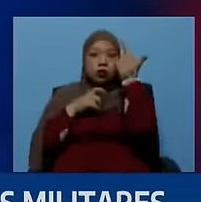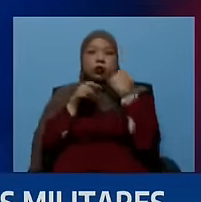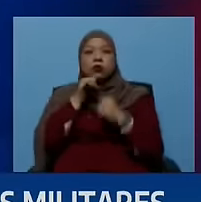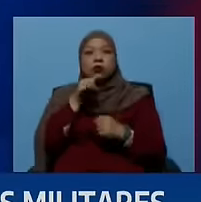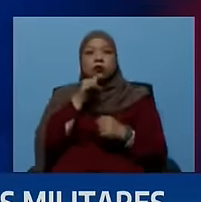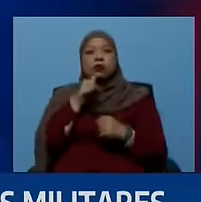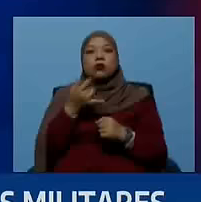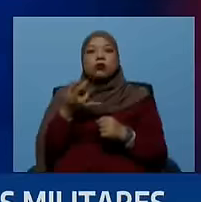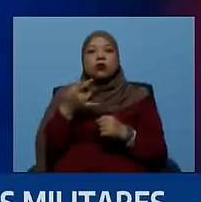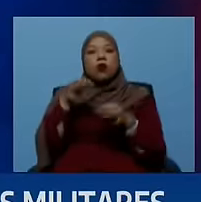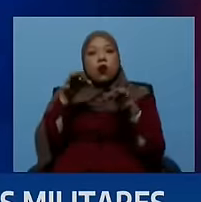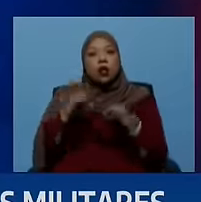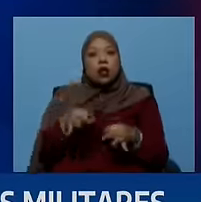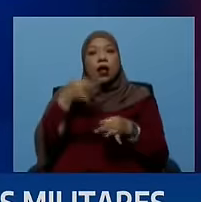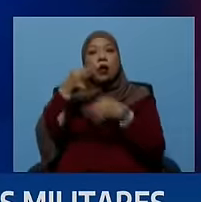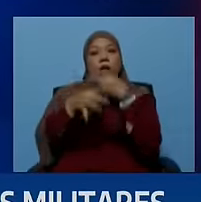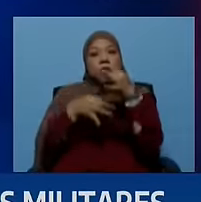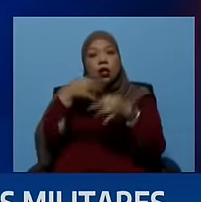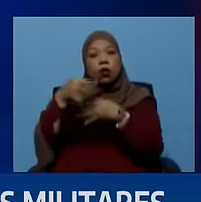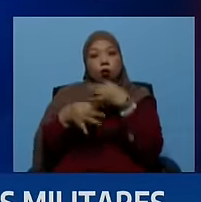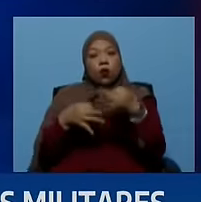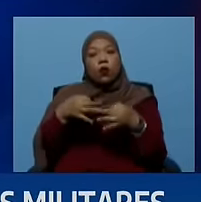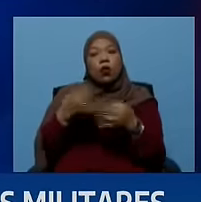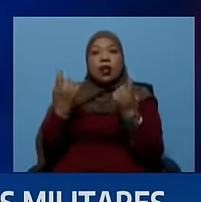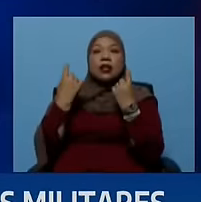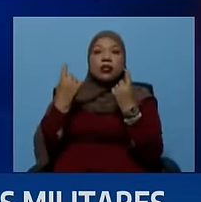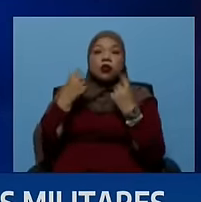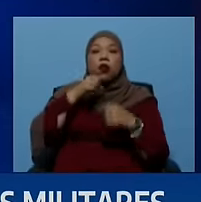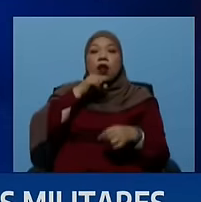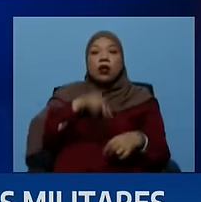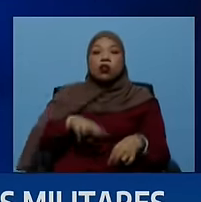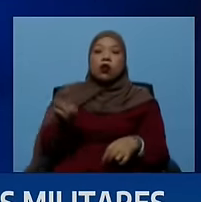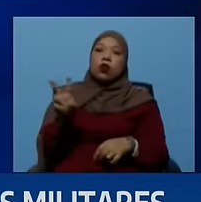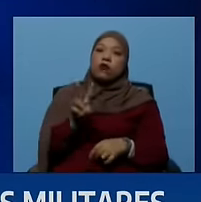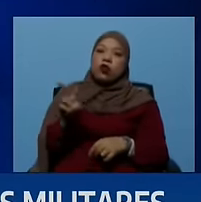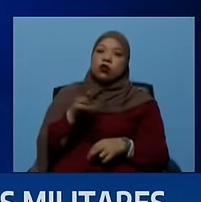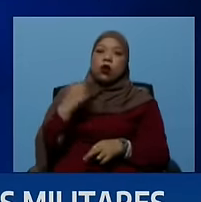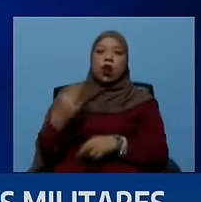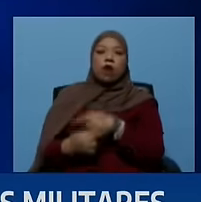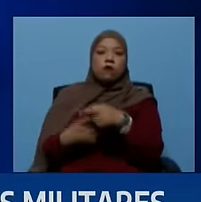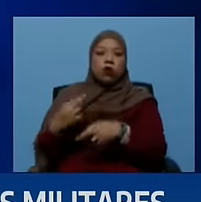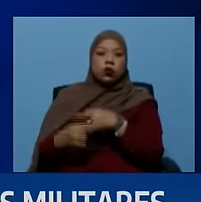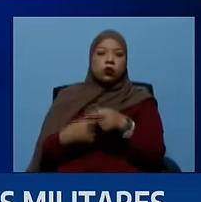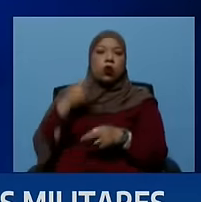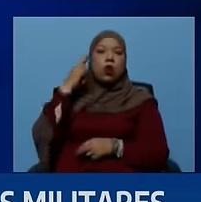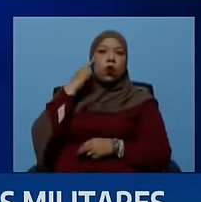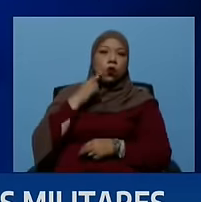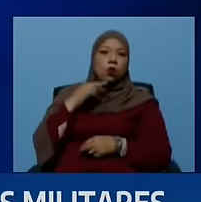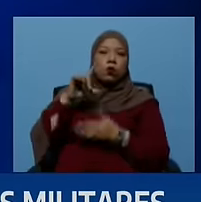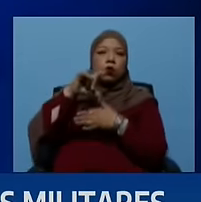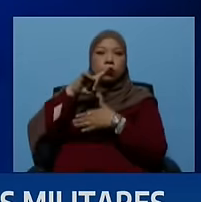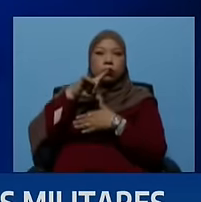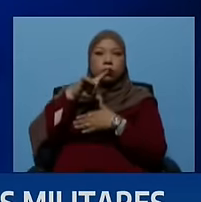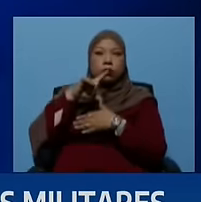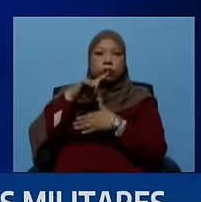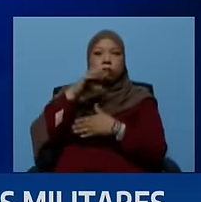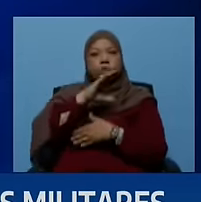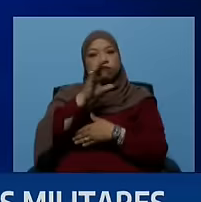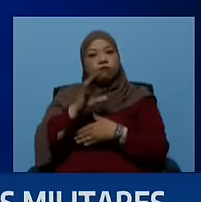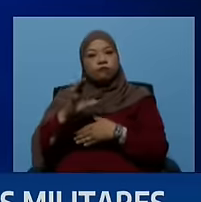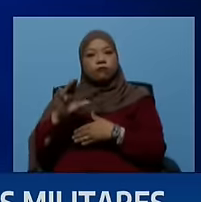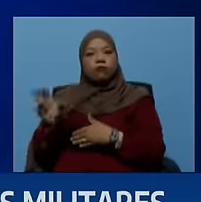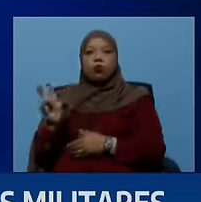que puso las cosas en su lugar y nos enseñó a estudiar la historia de la Revolución latinoamericana caribeña